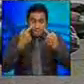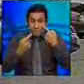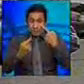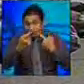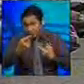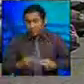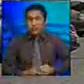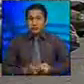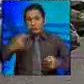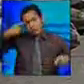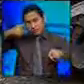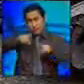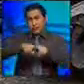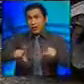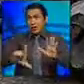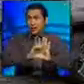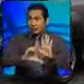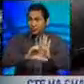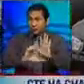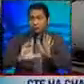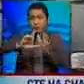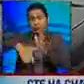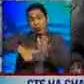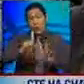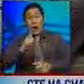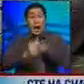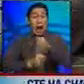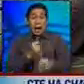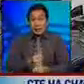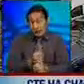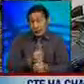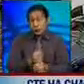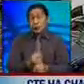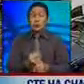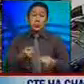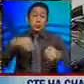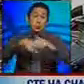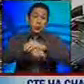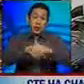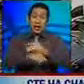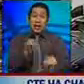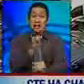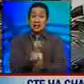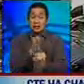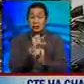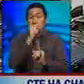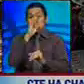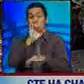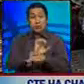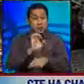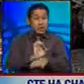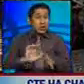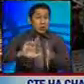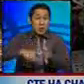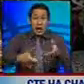Según lo dispone la ley, si en un año luego de que los autos lleguen por diversos motivos al centro de retención vehicular de la CTE, los dueños no reclaman su